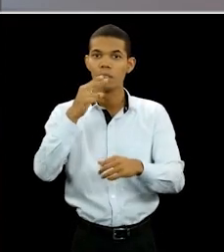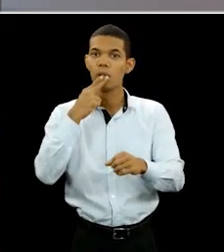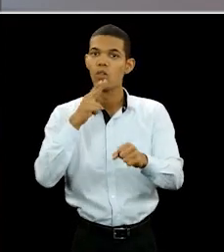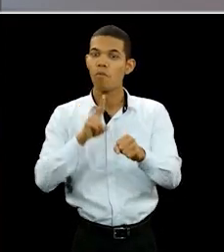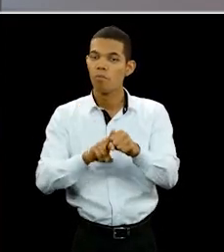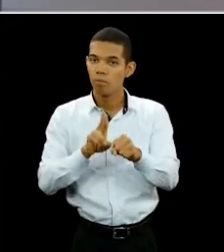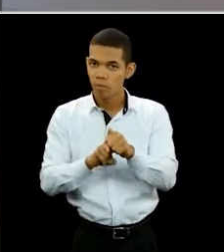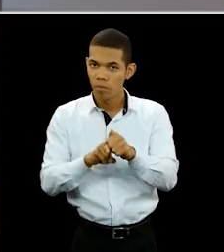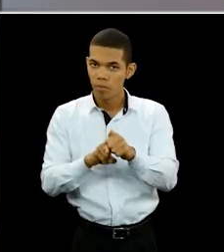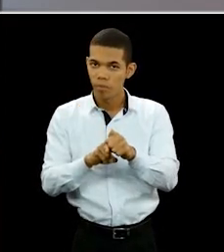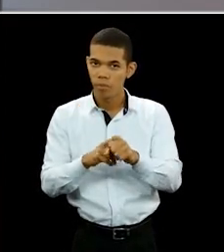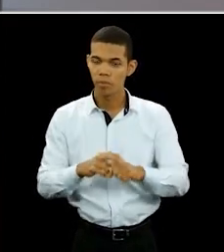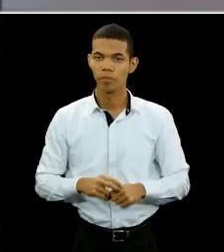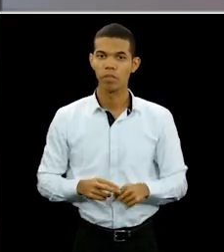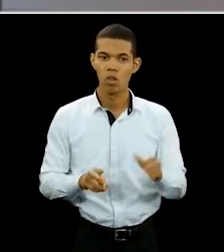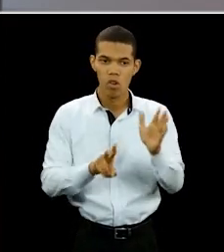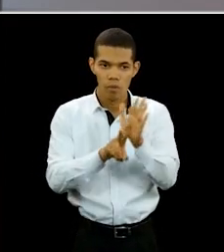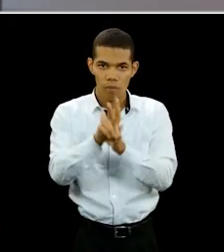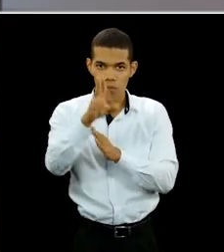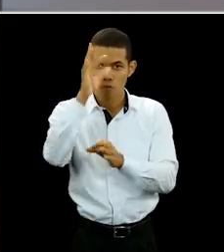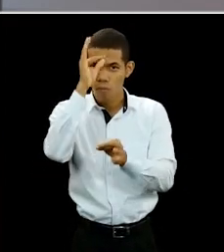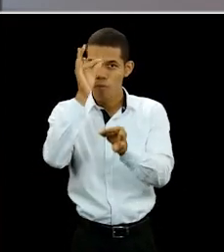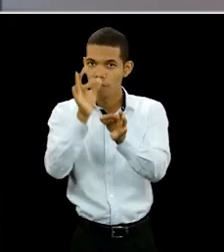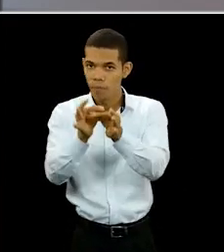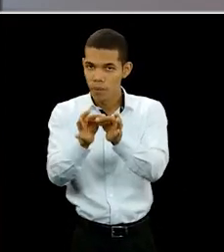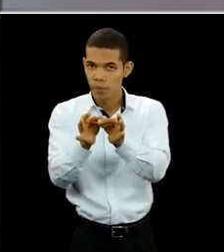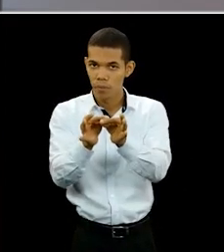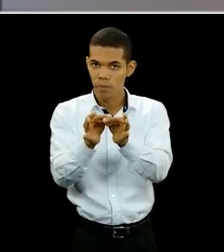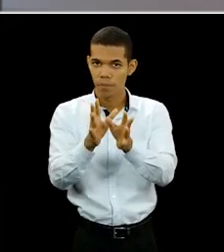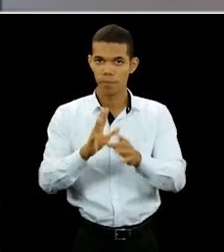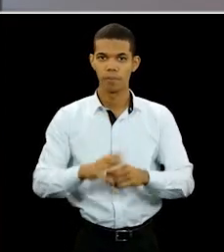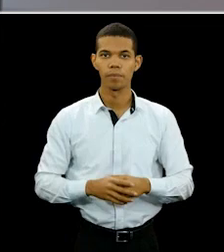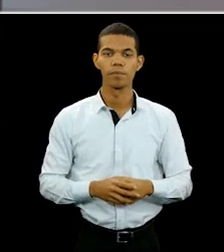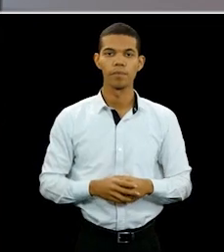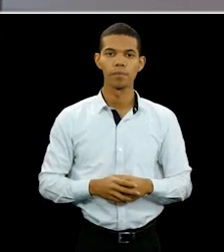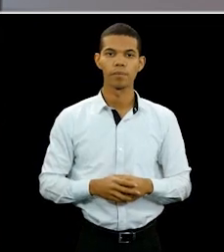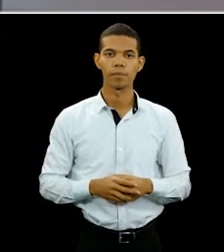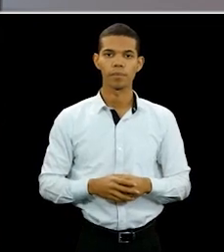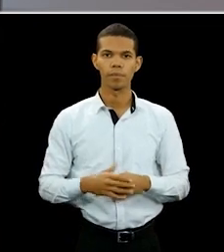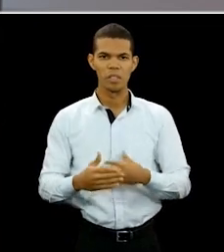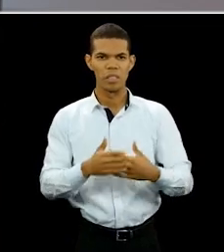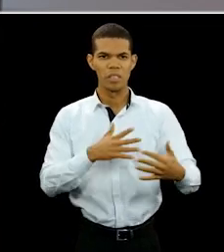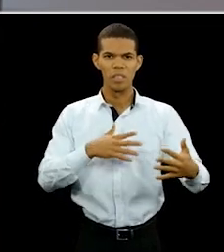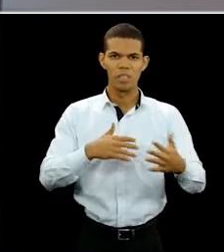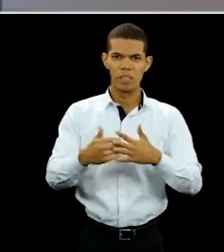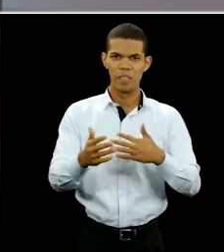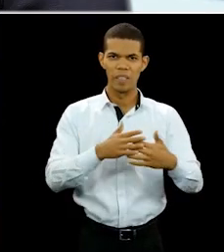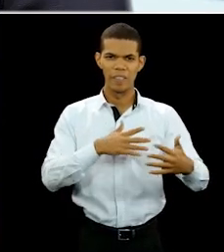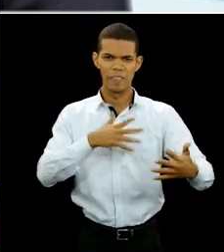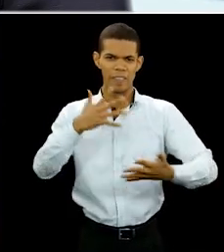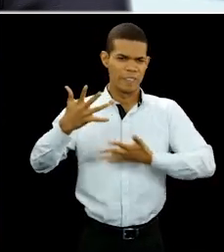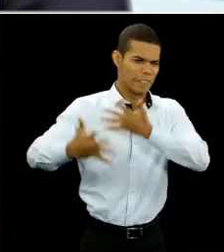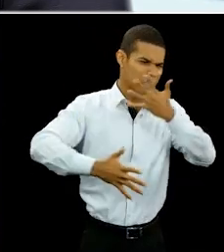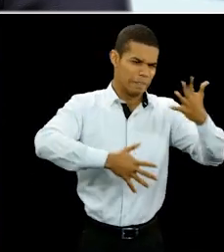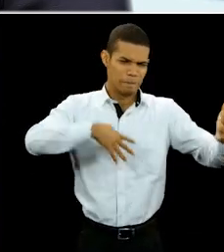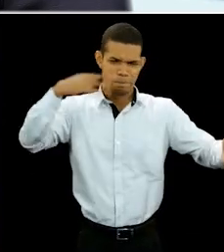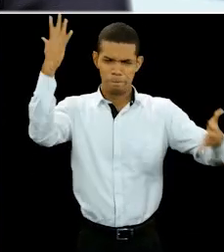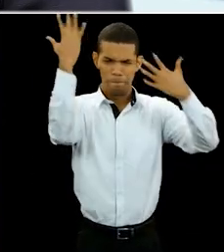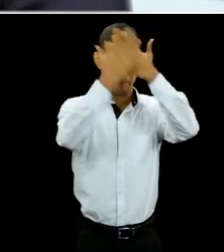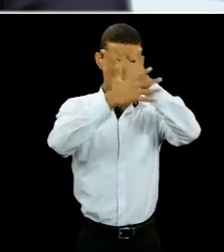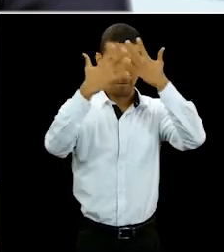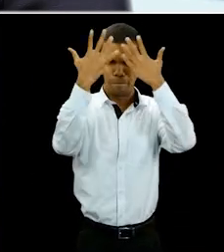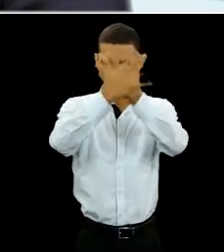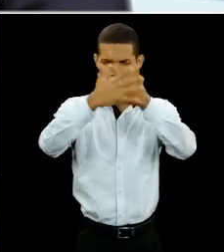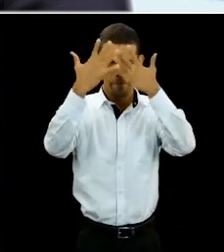pesar de las eh controversias que podían surgir a través de los mensajes falsos de los Profetas y doctor